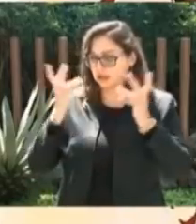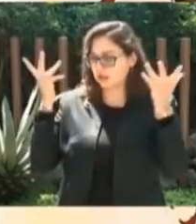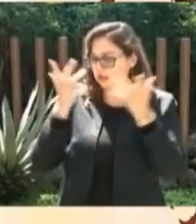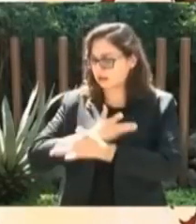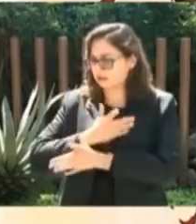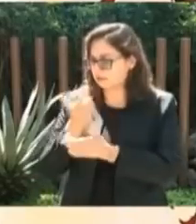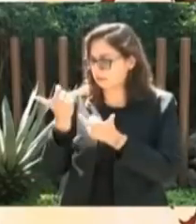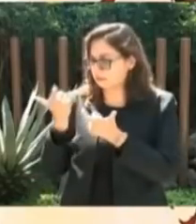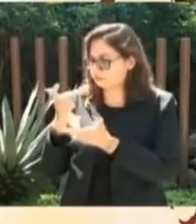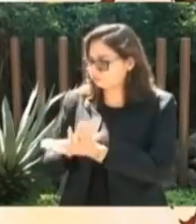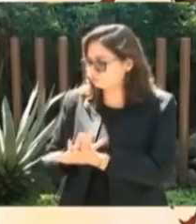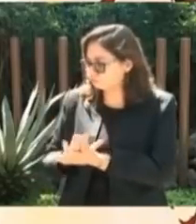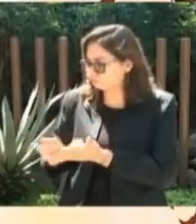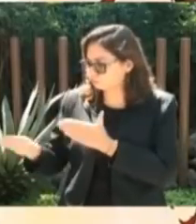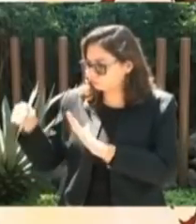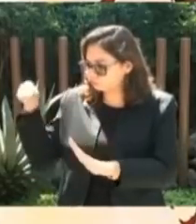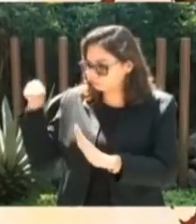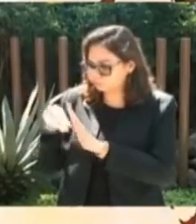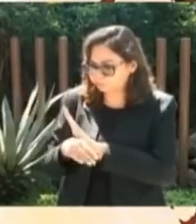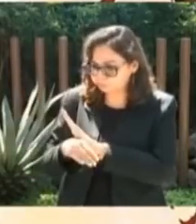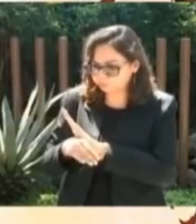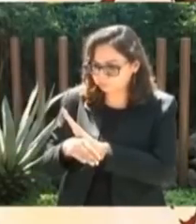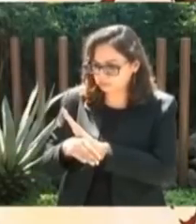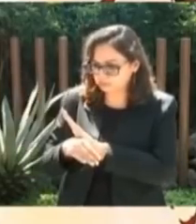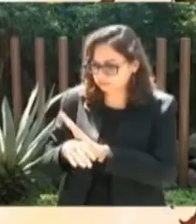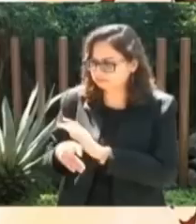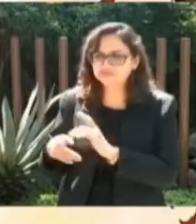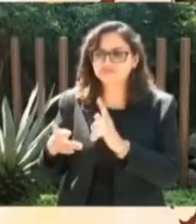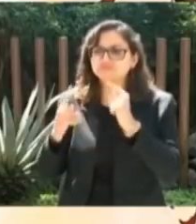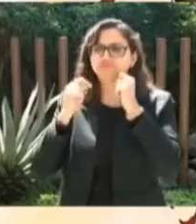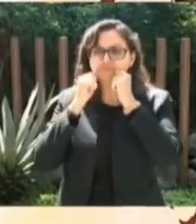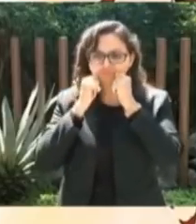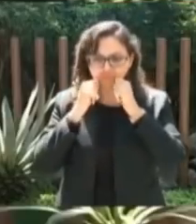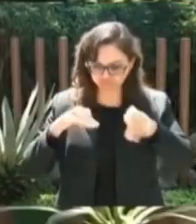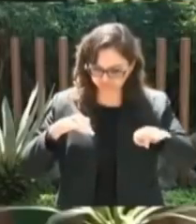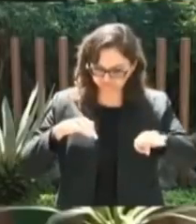Decía, por la simple